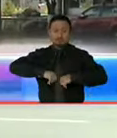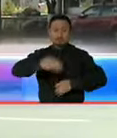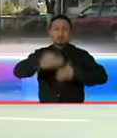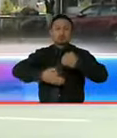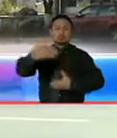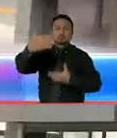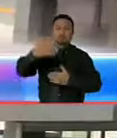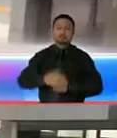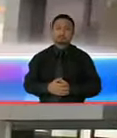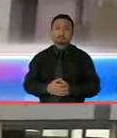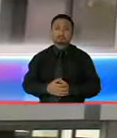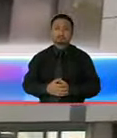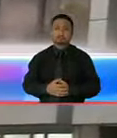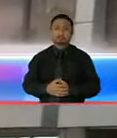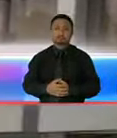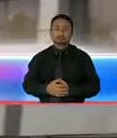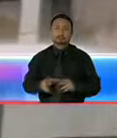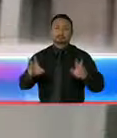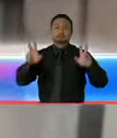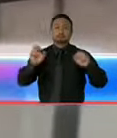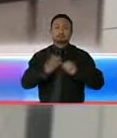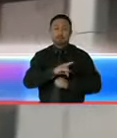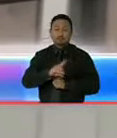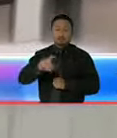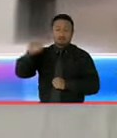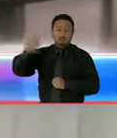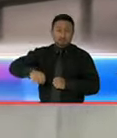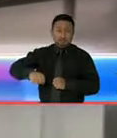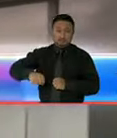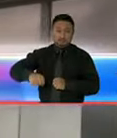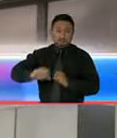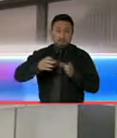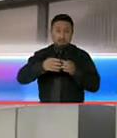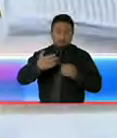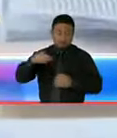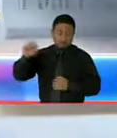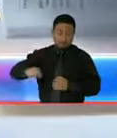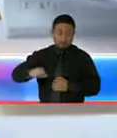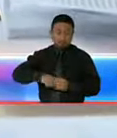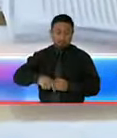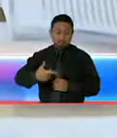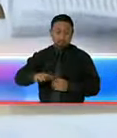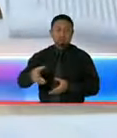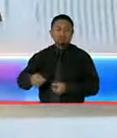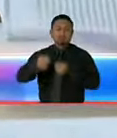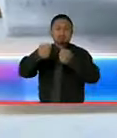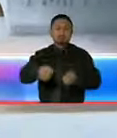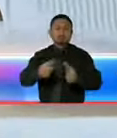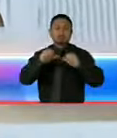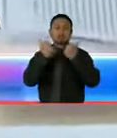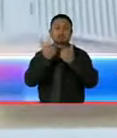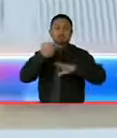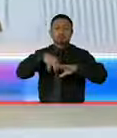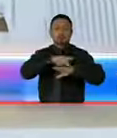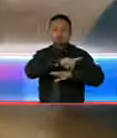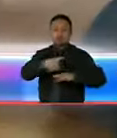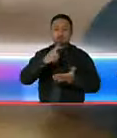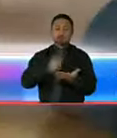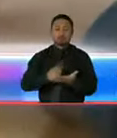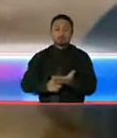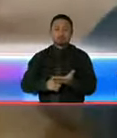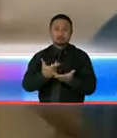al juicio. En el caso de que la respuesta sea favorable por parte de la Corte, el expediente pasa a la Asamblea Nacional para su análisis